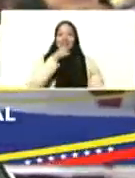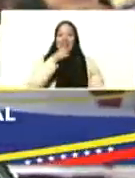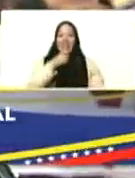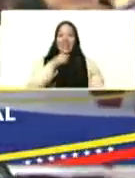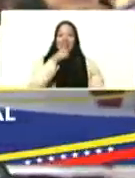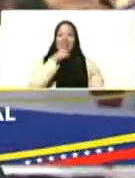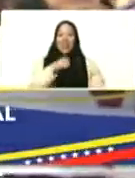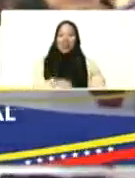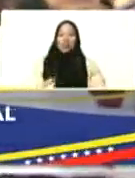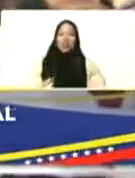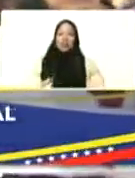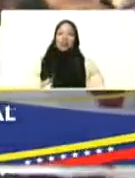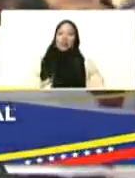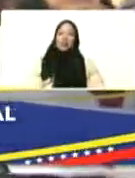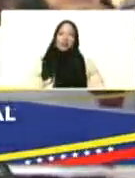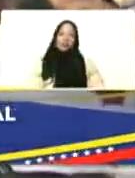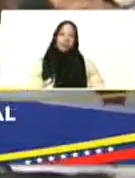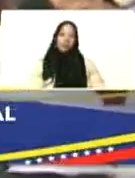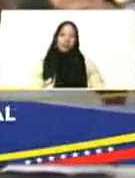murieron